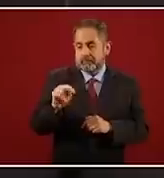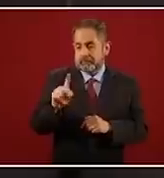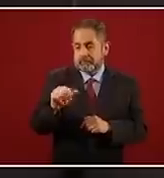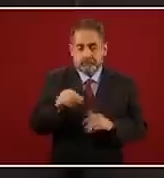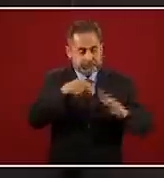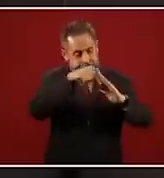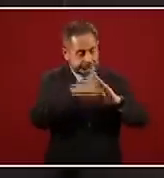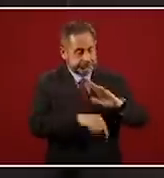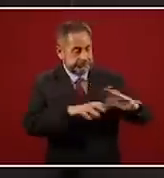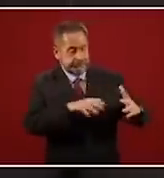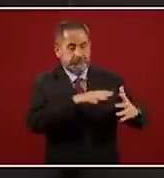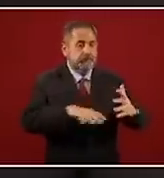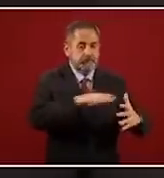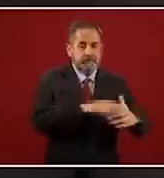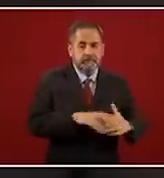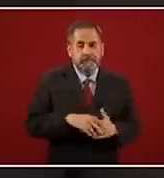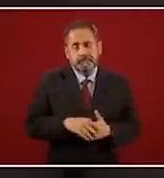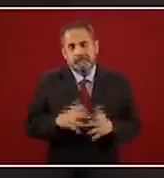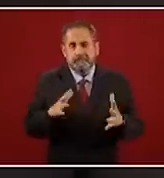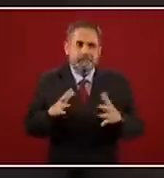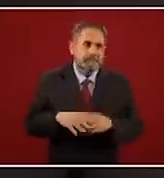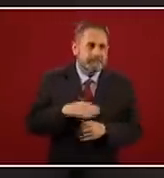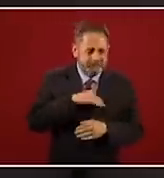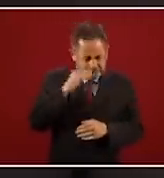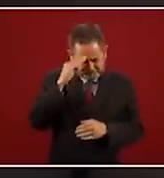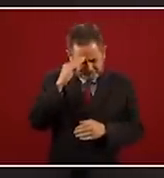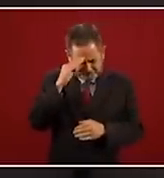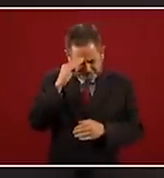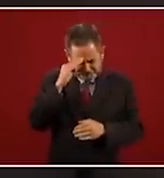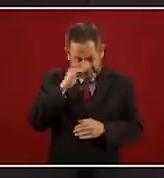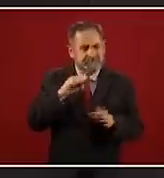en 10 años antes del cambio,